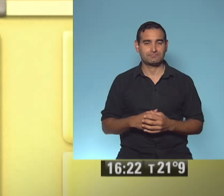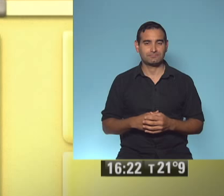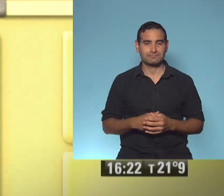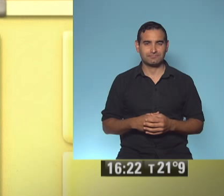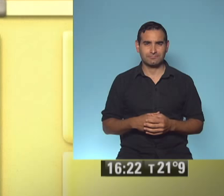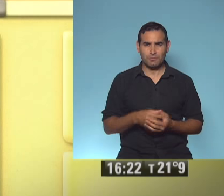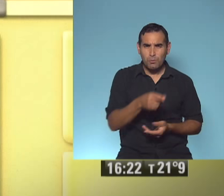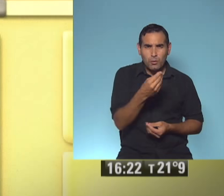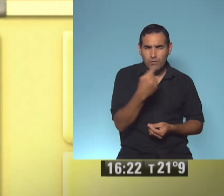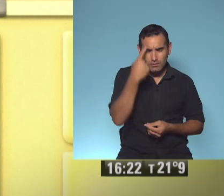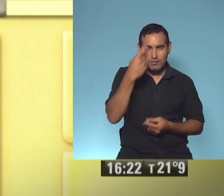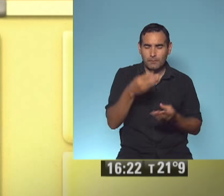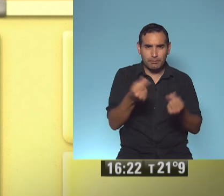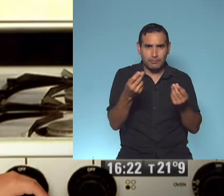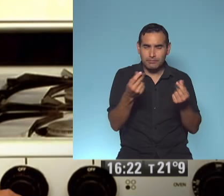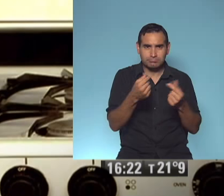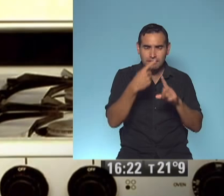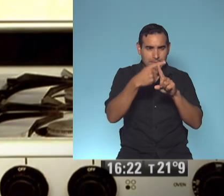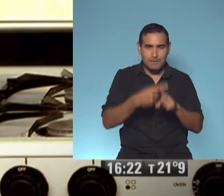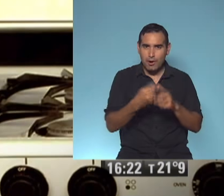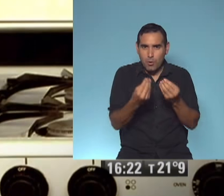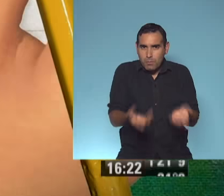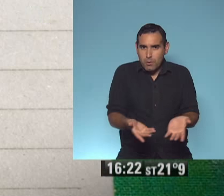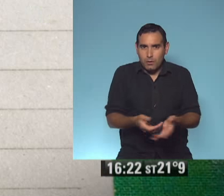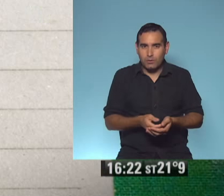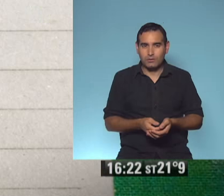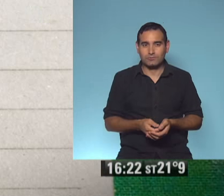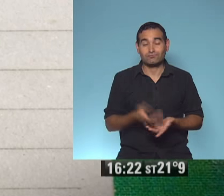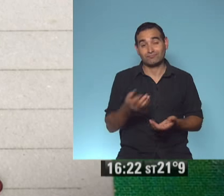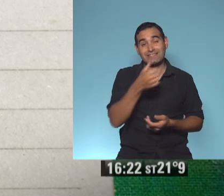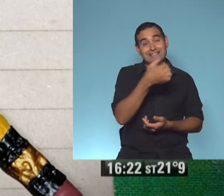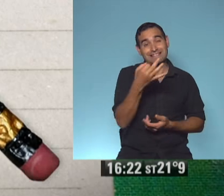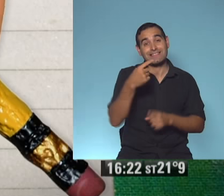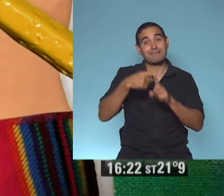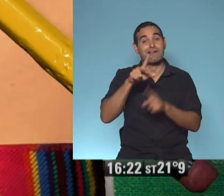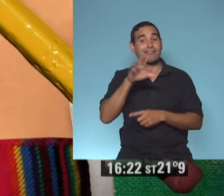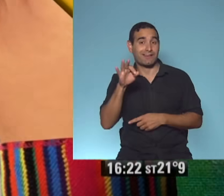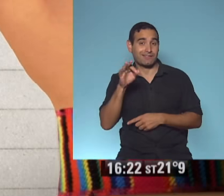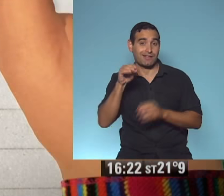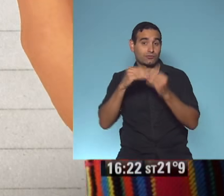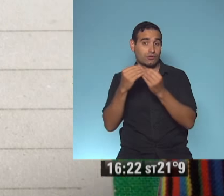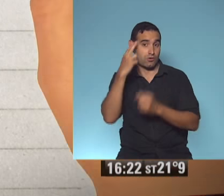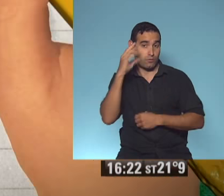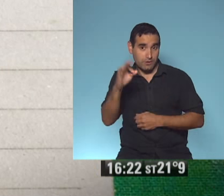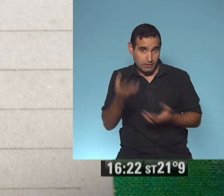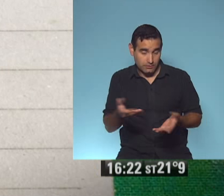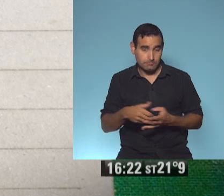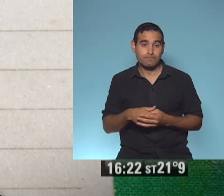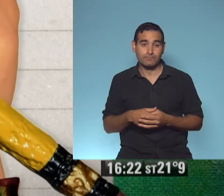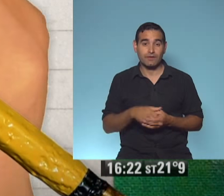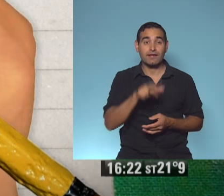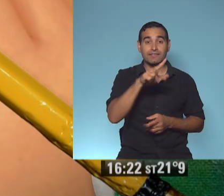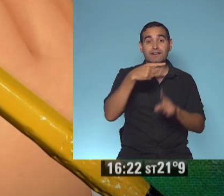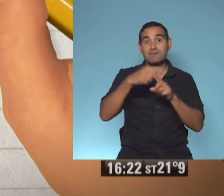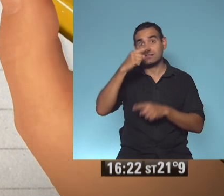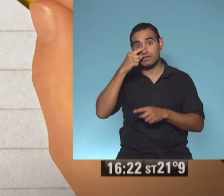Mica, ¿cómo haces la cuenta tan rápido? Y 60 más 30 es 90. Y 3 más